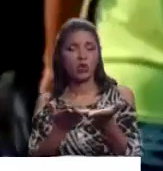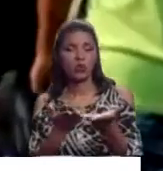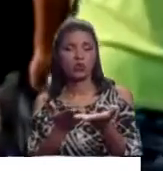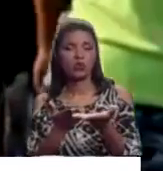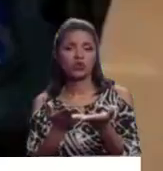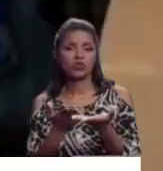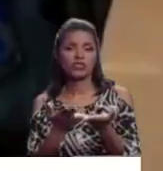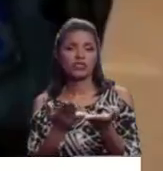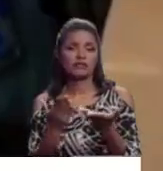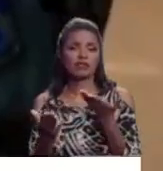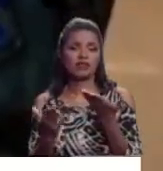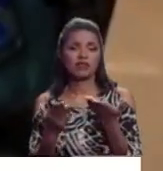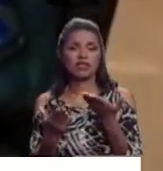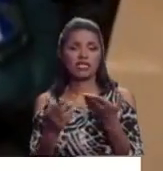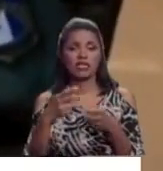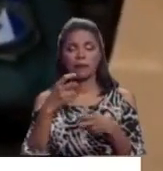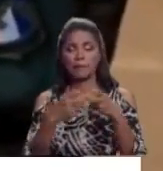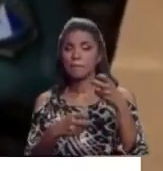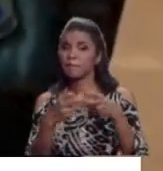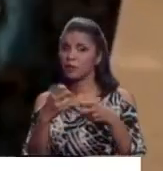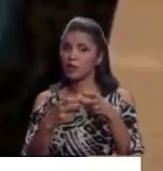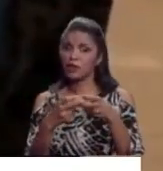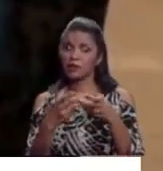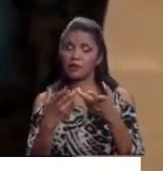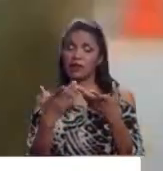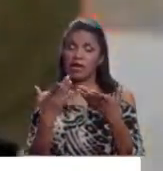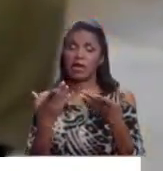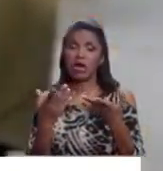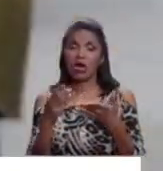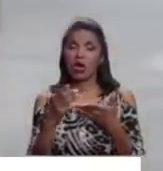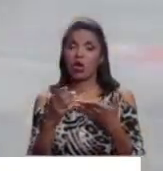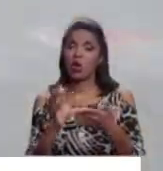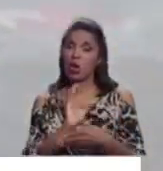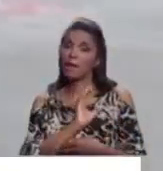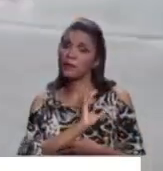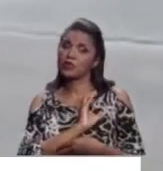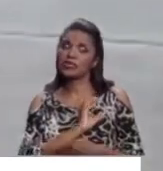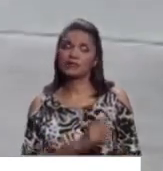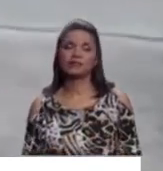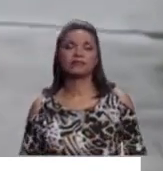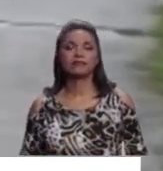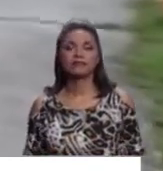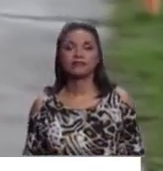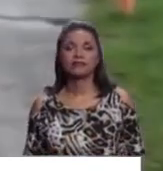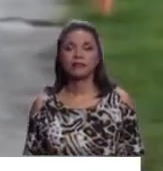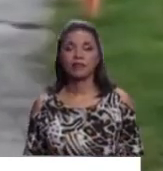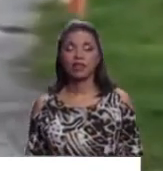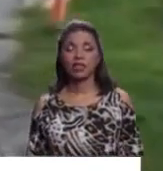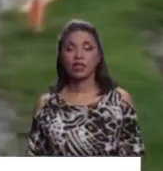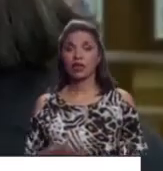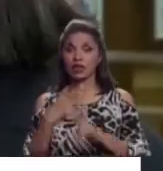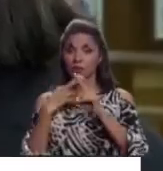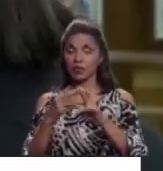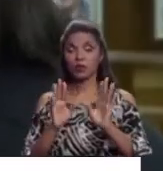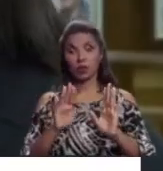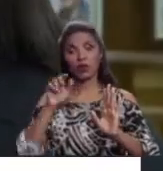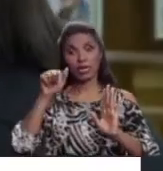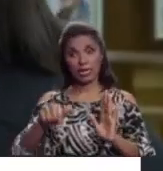supuestamente tendrían prontuario delictivo. Bueno, Panamá es el único país que en este flujo hace